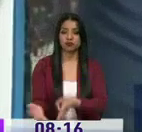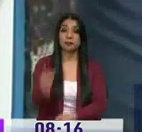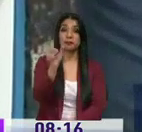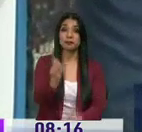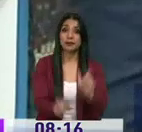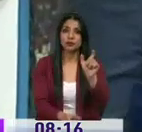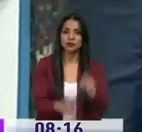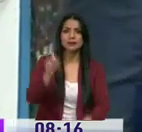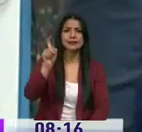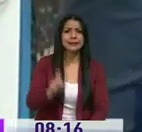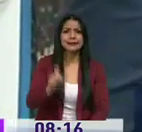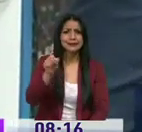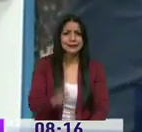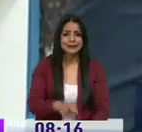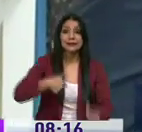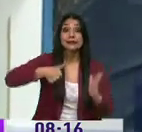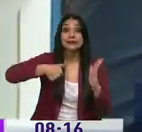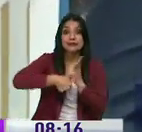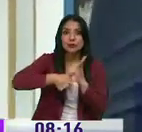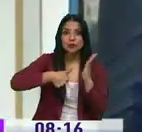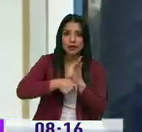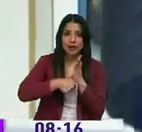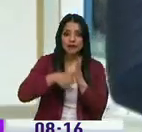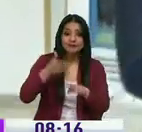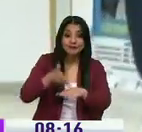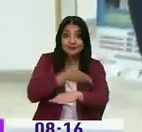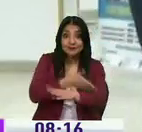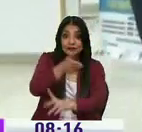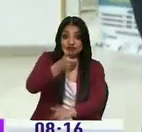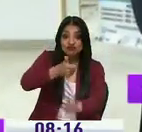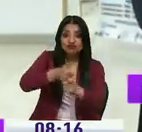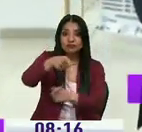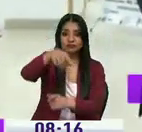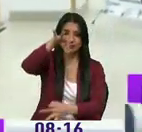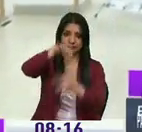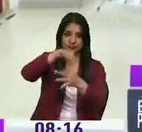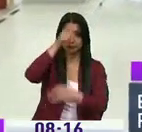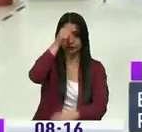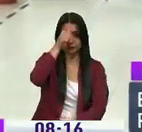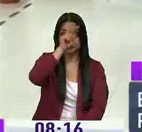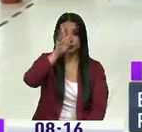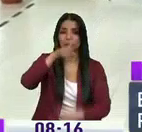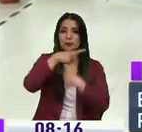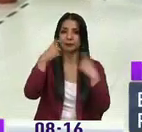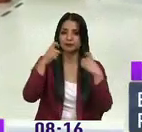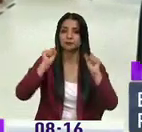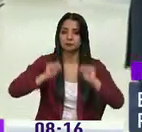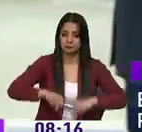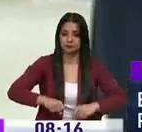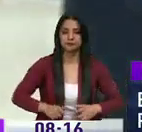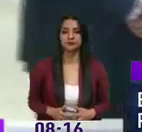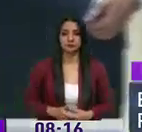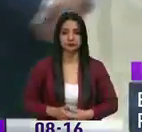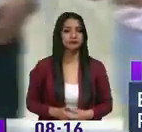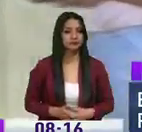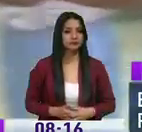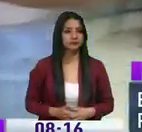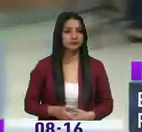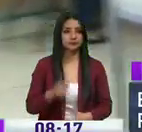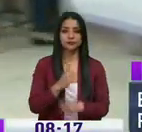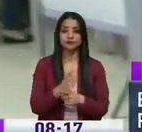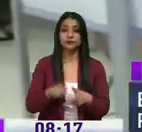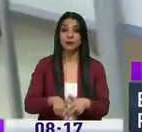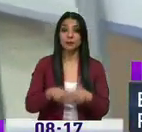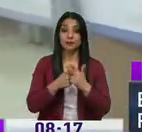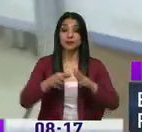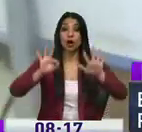que necesiten obtener su documento de identidad previo a las elecciones del domingo 24 de marzo del 2019. Es por eso que iniciamos el